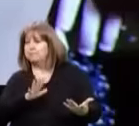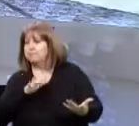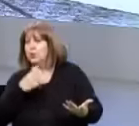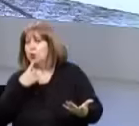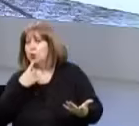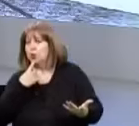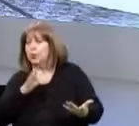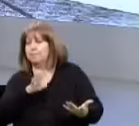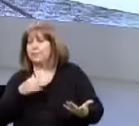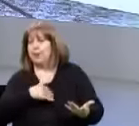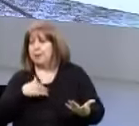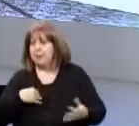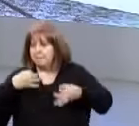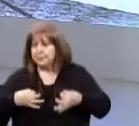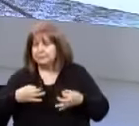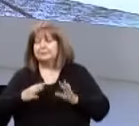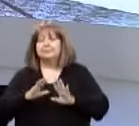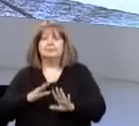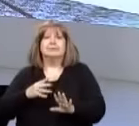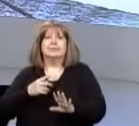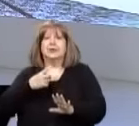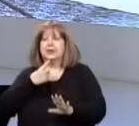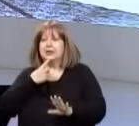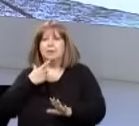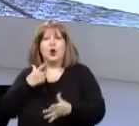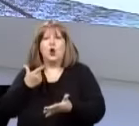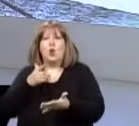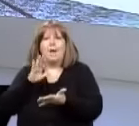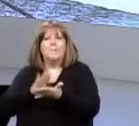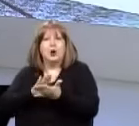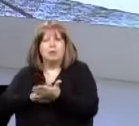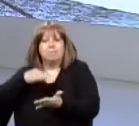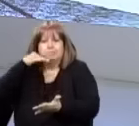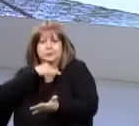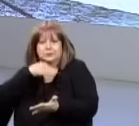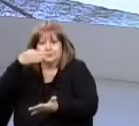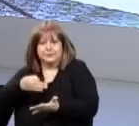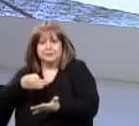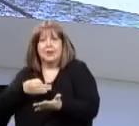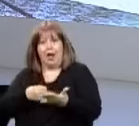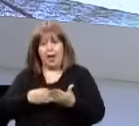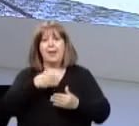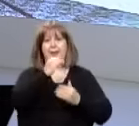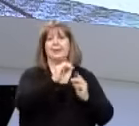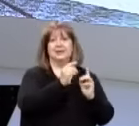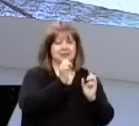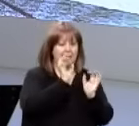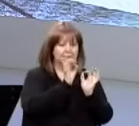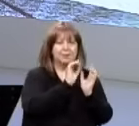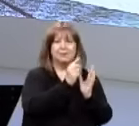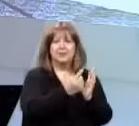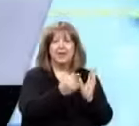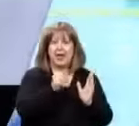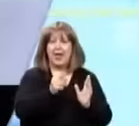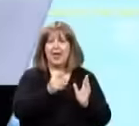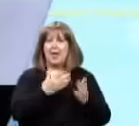fallo, porque ¿qué consideraron los jueces? Sí. Que no se pudo comprobar, más allá de que existía ese material genético, de que